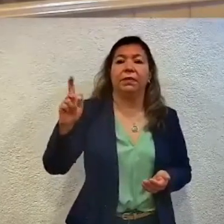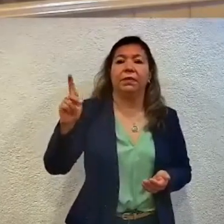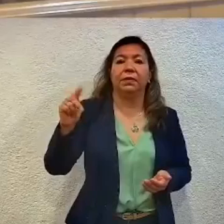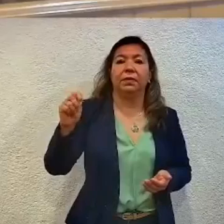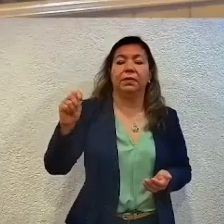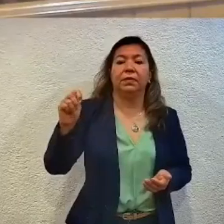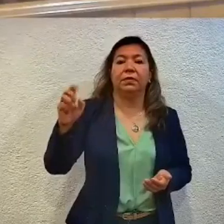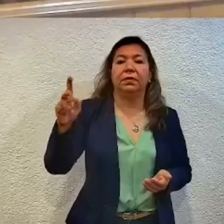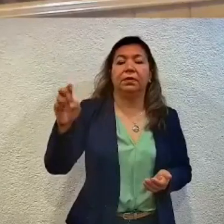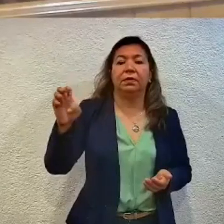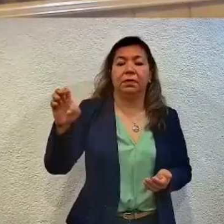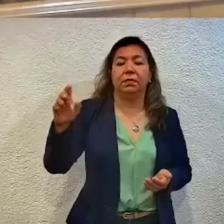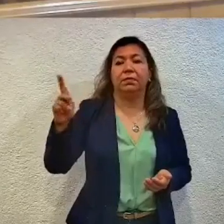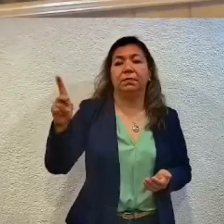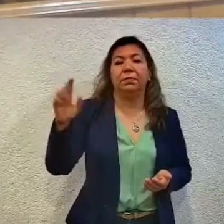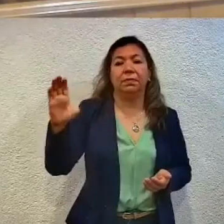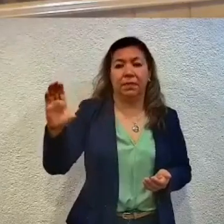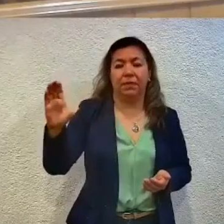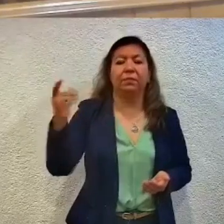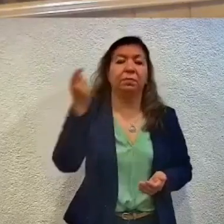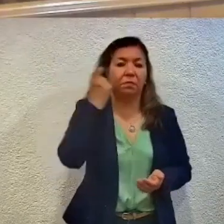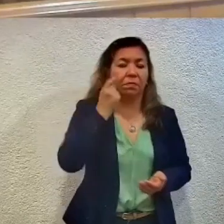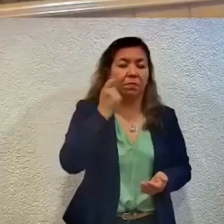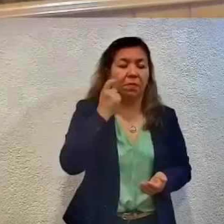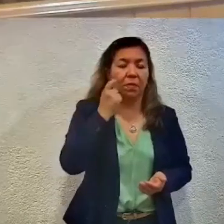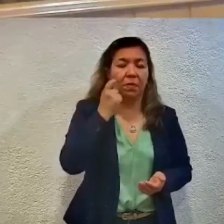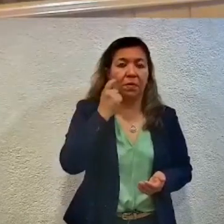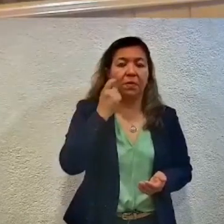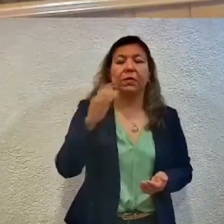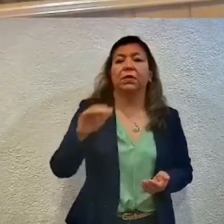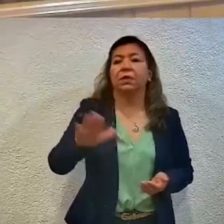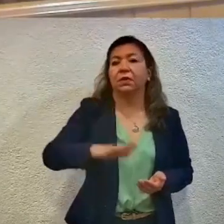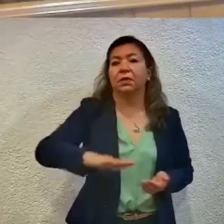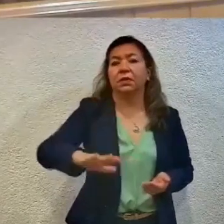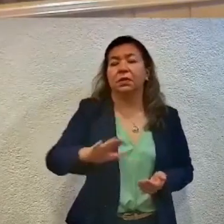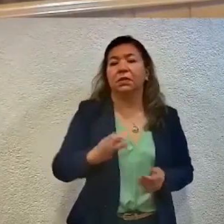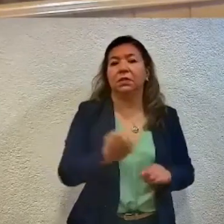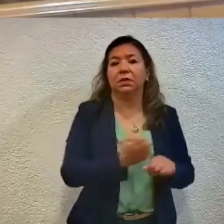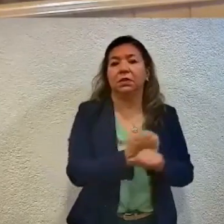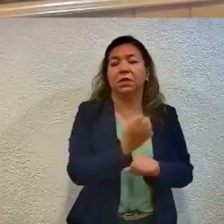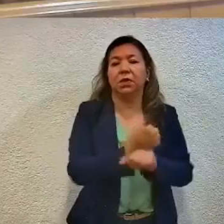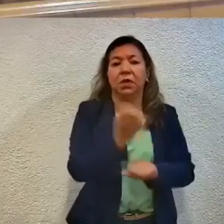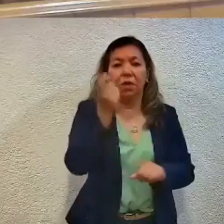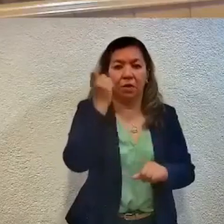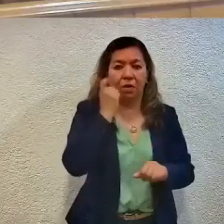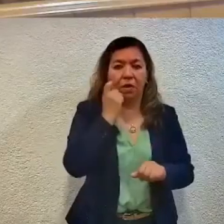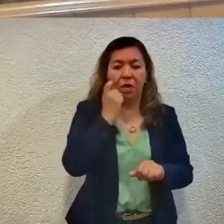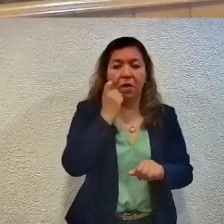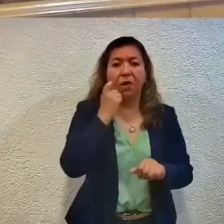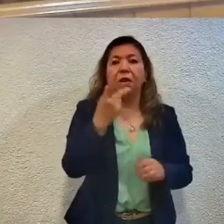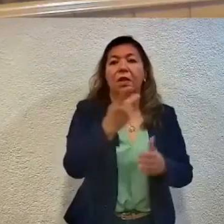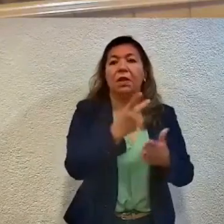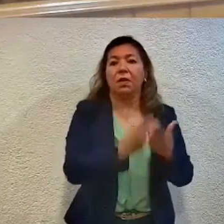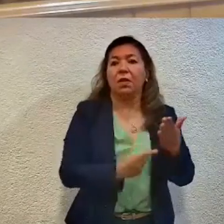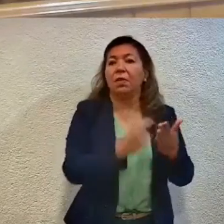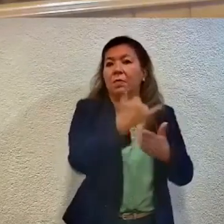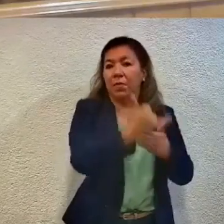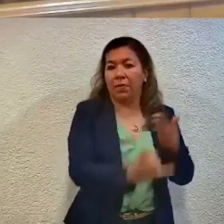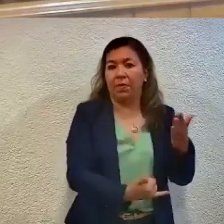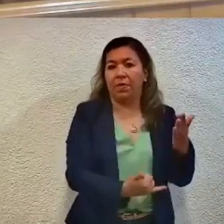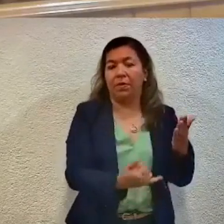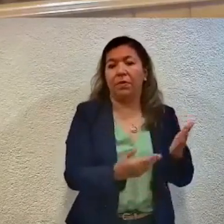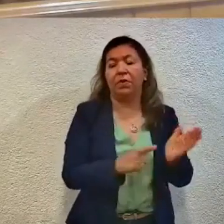por el Consejo Distrital Electoral 16 del Instituto Electoral y de Participación Ciudadana del Estado de Guerrero. En el proyecto